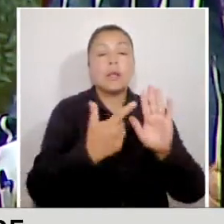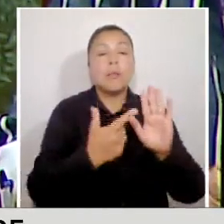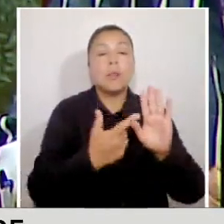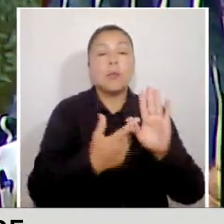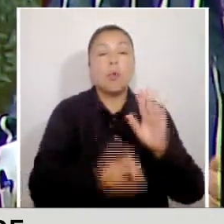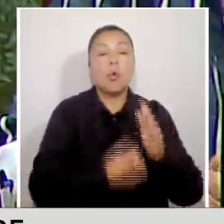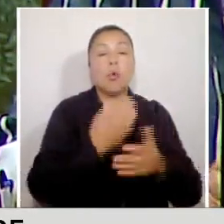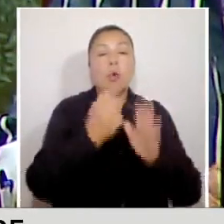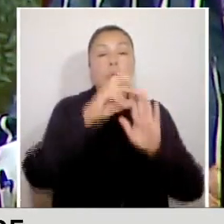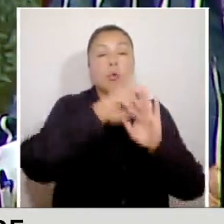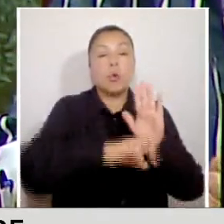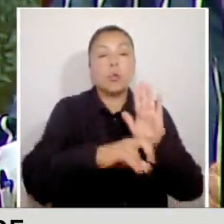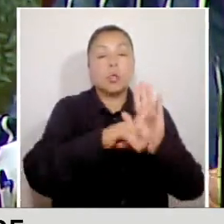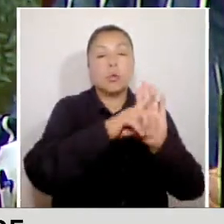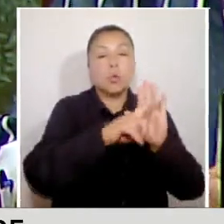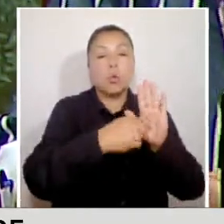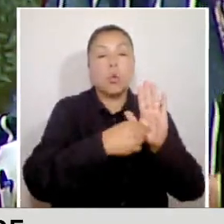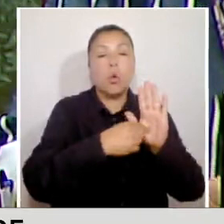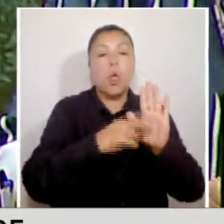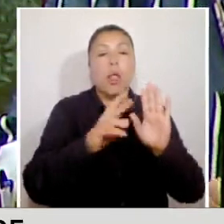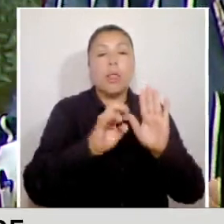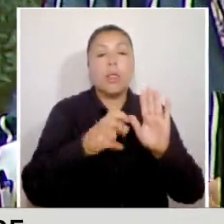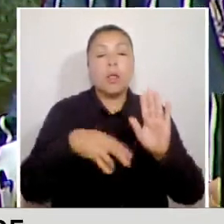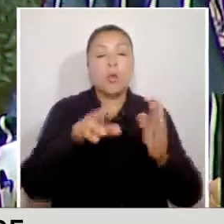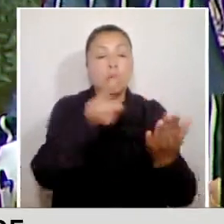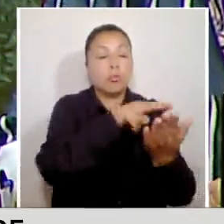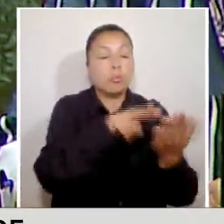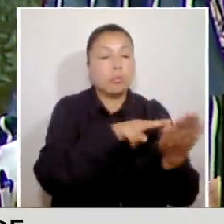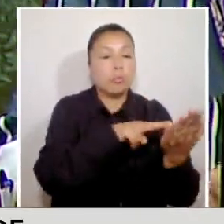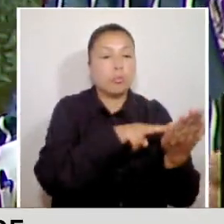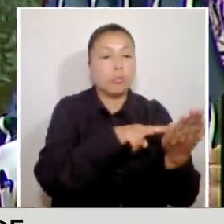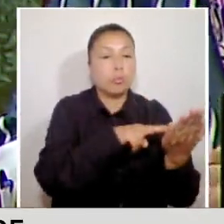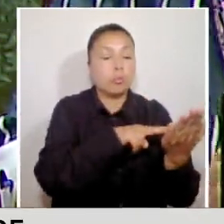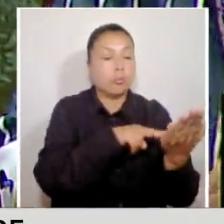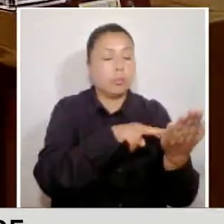proyecto de cuyo tenor dará lectura señor